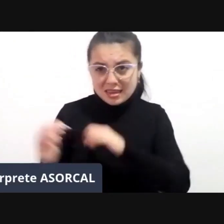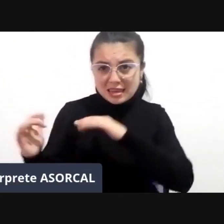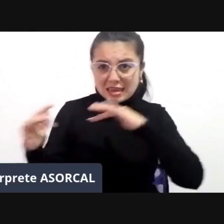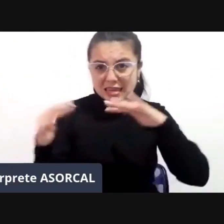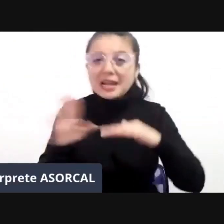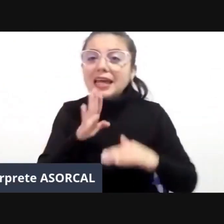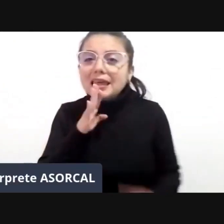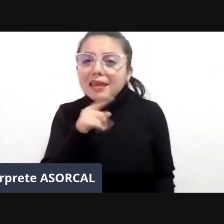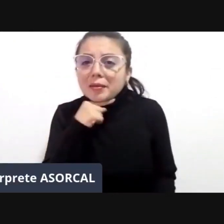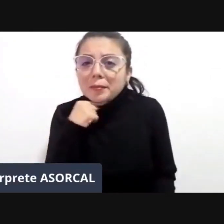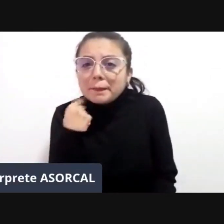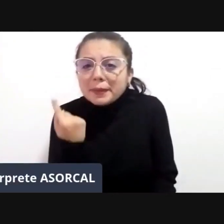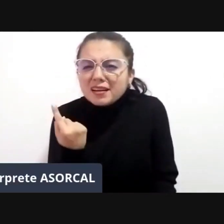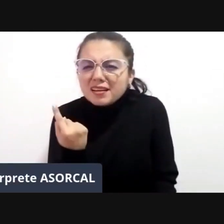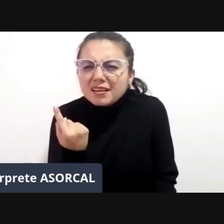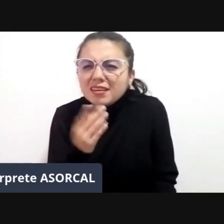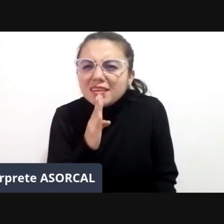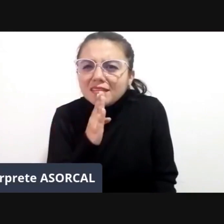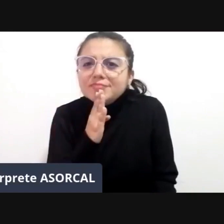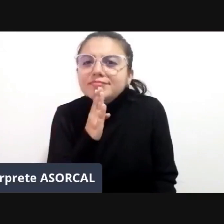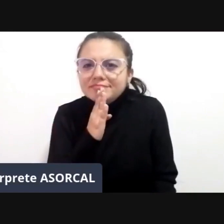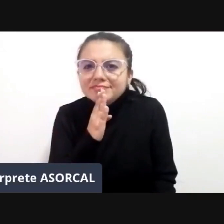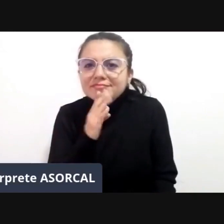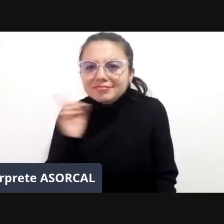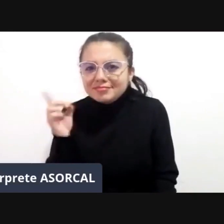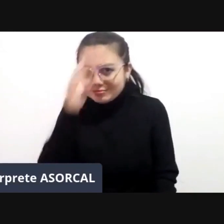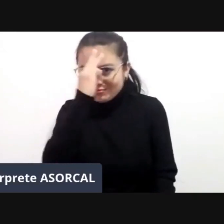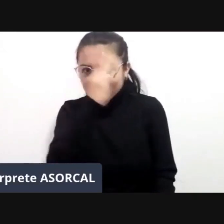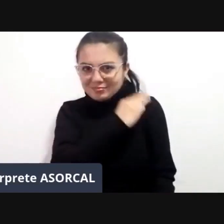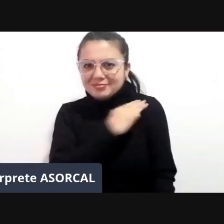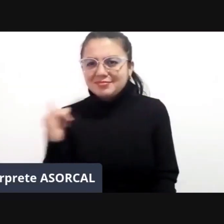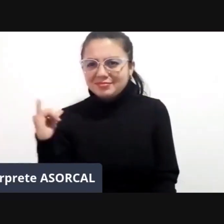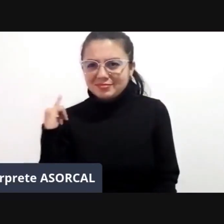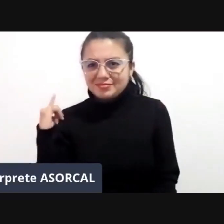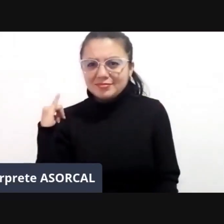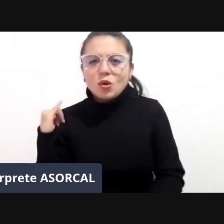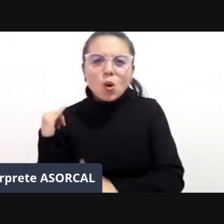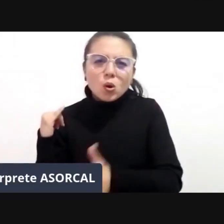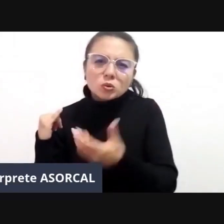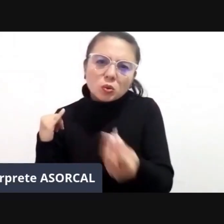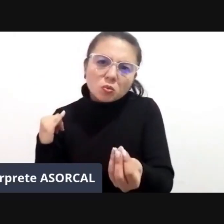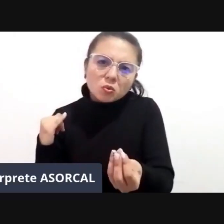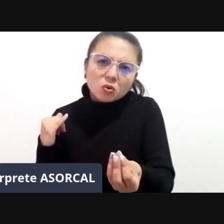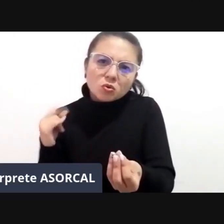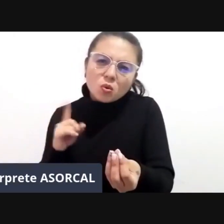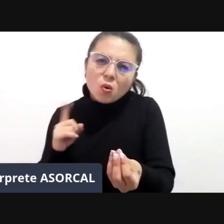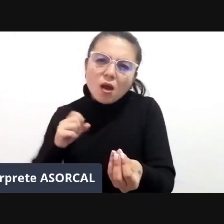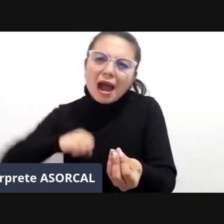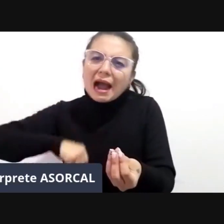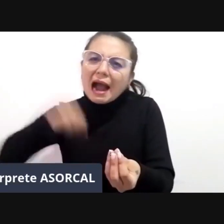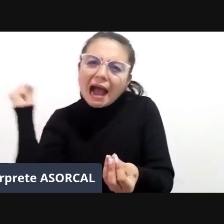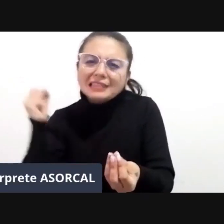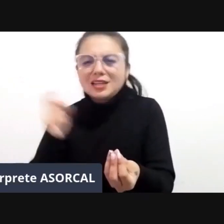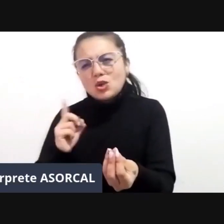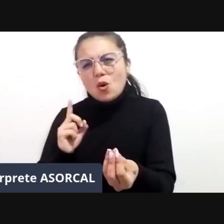sido las Fuerzas Armadas. Los demás no fueron ganadores de la guerra, pero no perdieron.